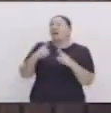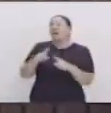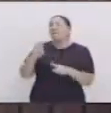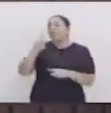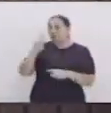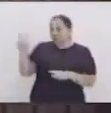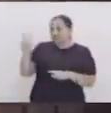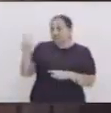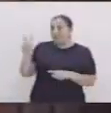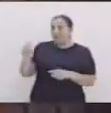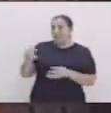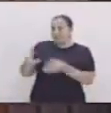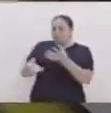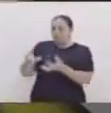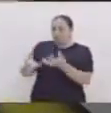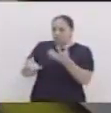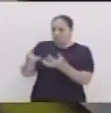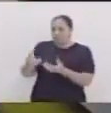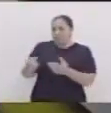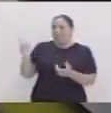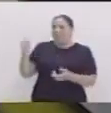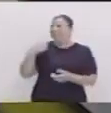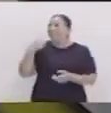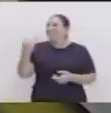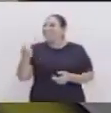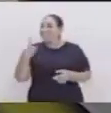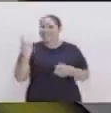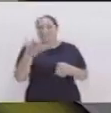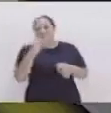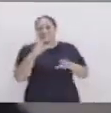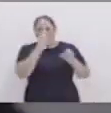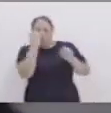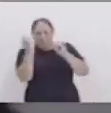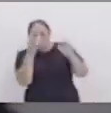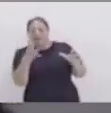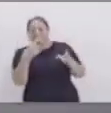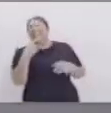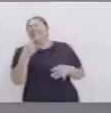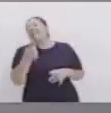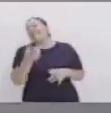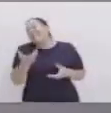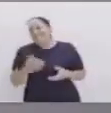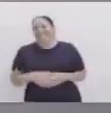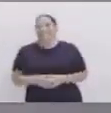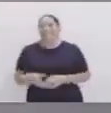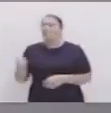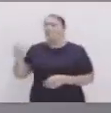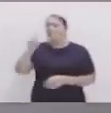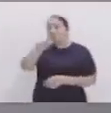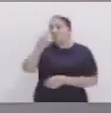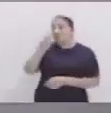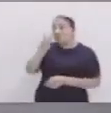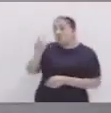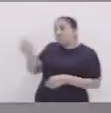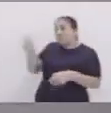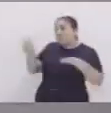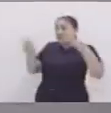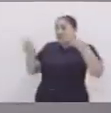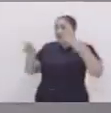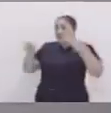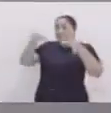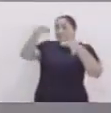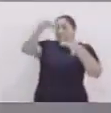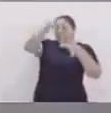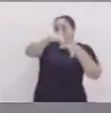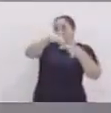Es como otro truco de magia que nos están enseñando que solo es una ilusión. Si nos damos cuenta, luego de aumentar su